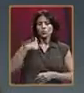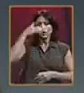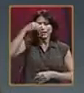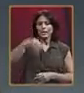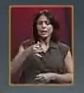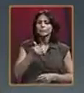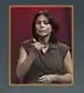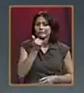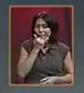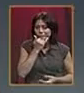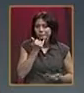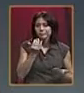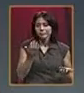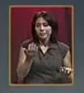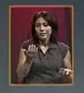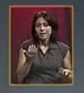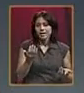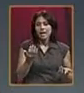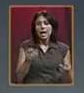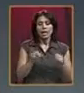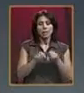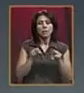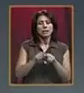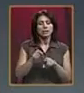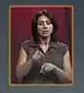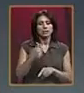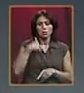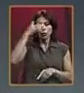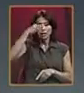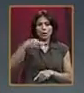además institucionalmente riesgosa,